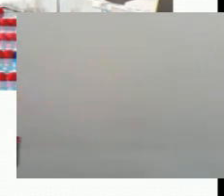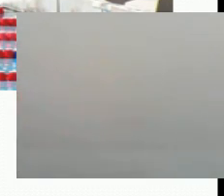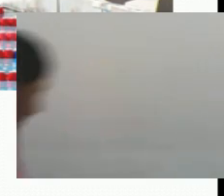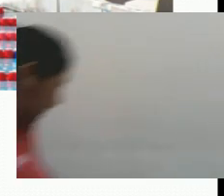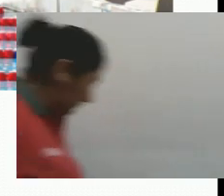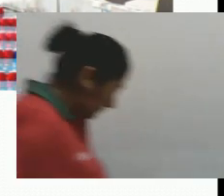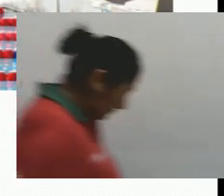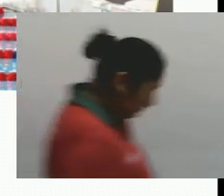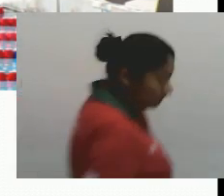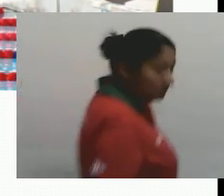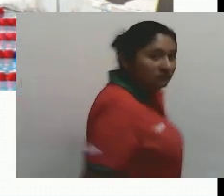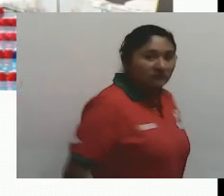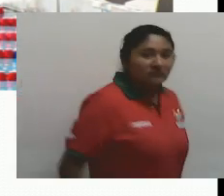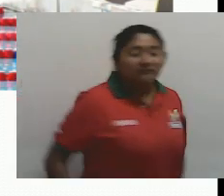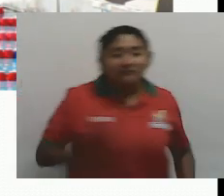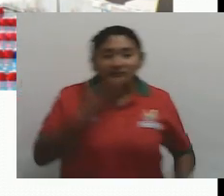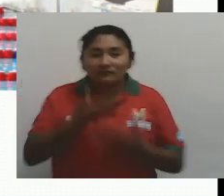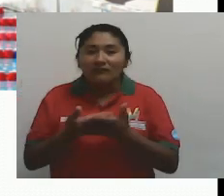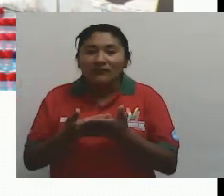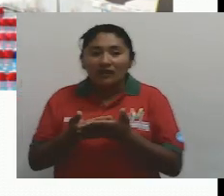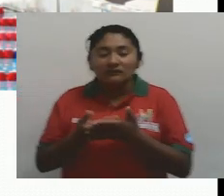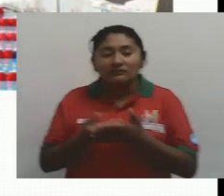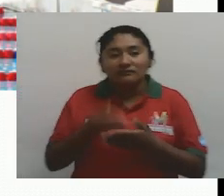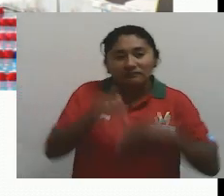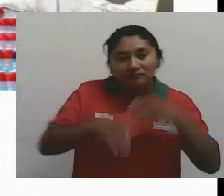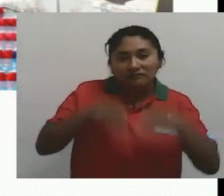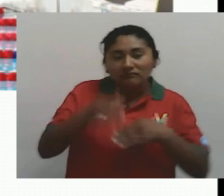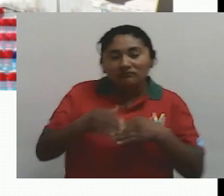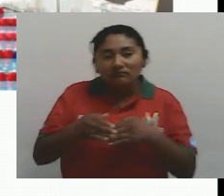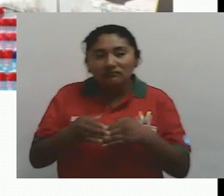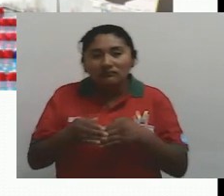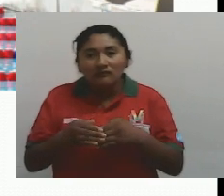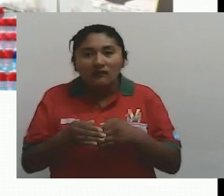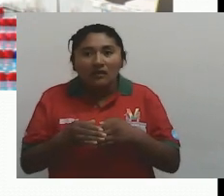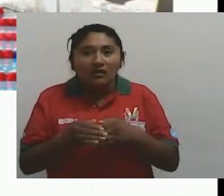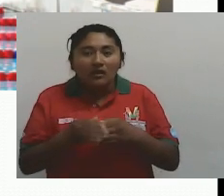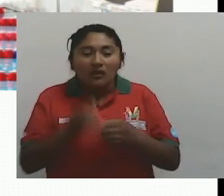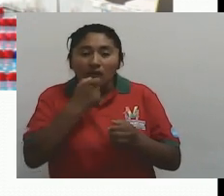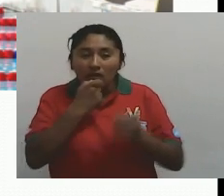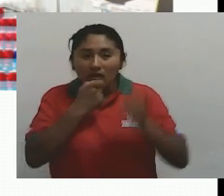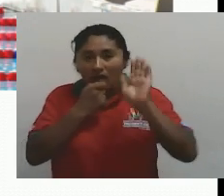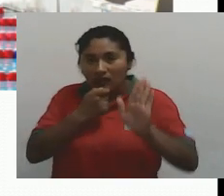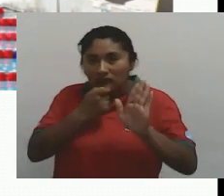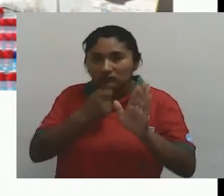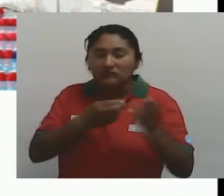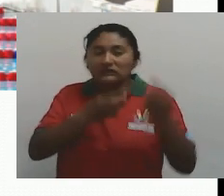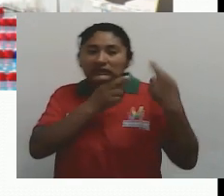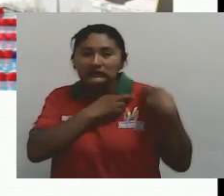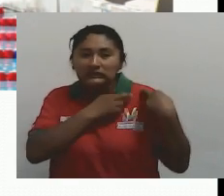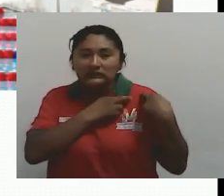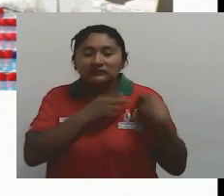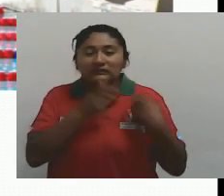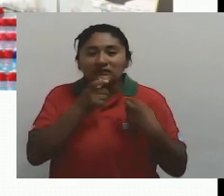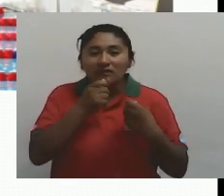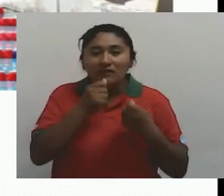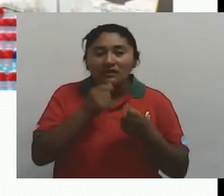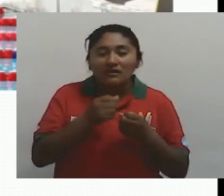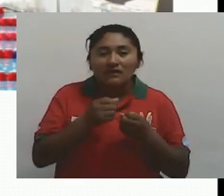los nadadores, en este caso, y también debe garantizar que el evento tenga la